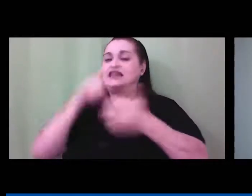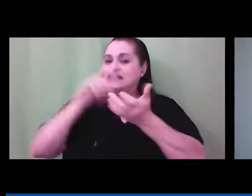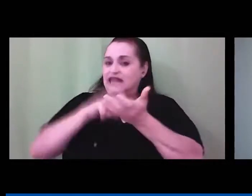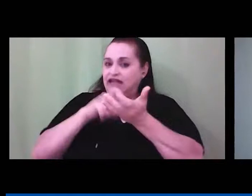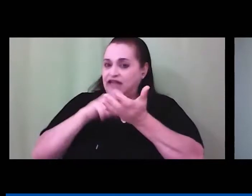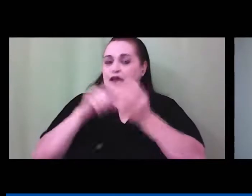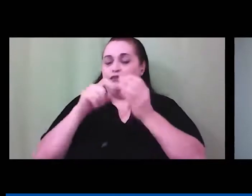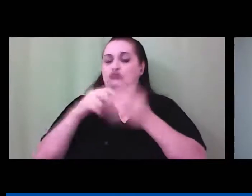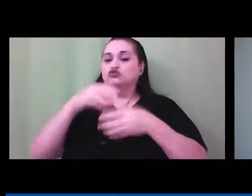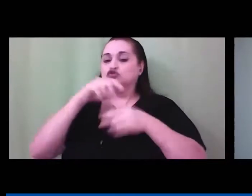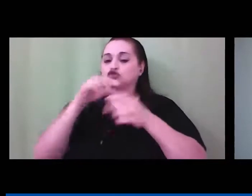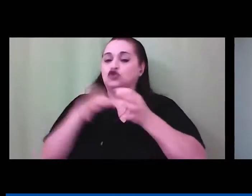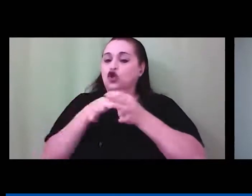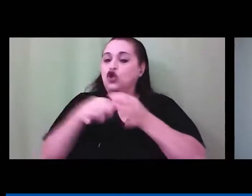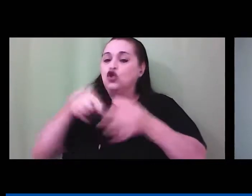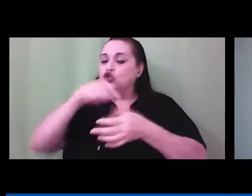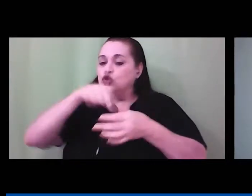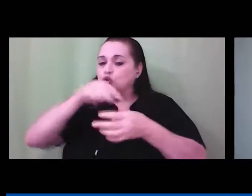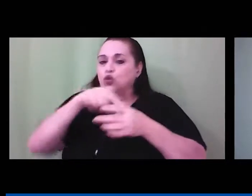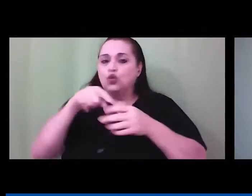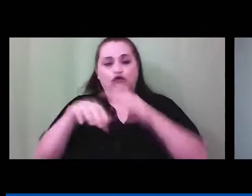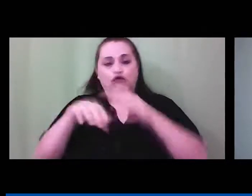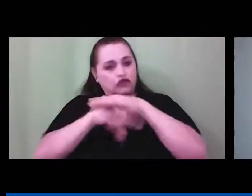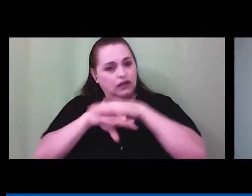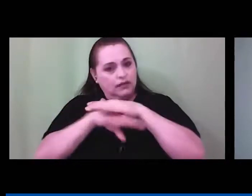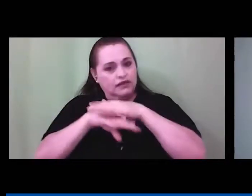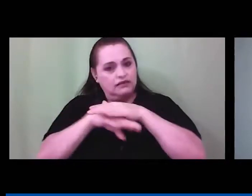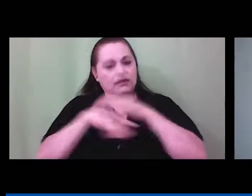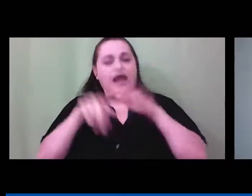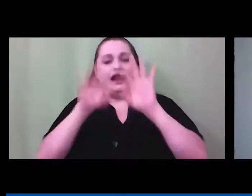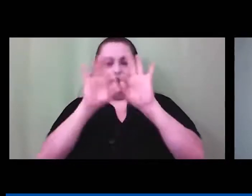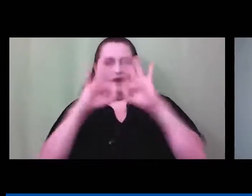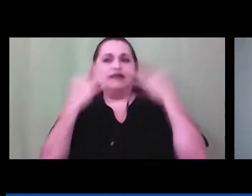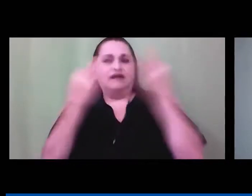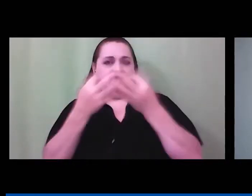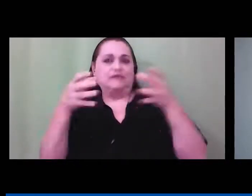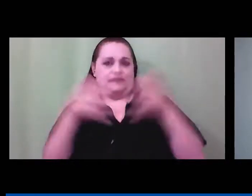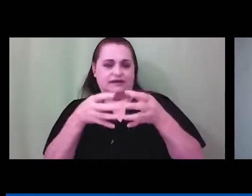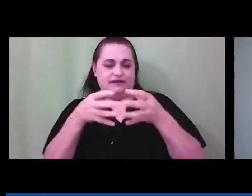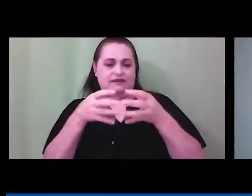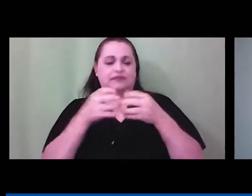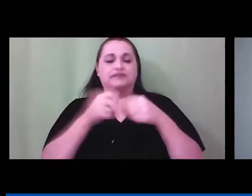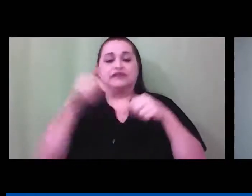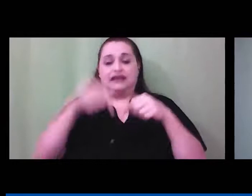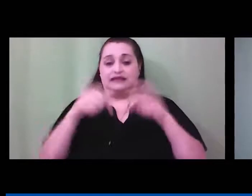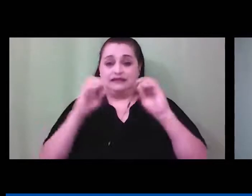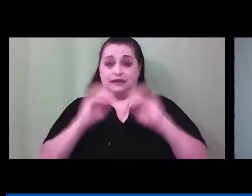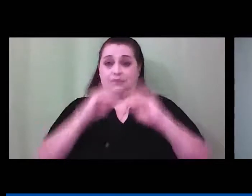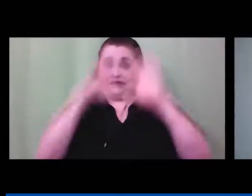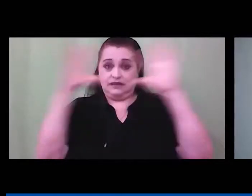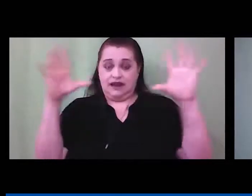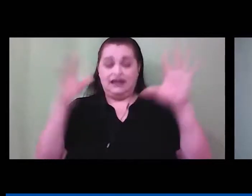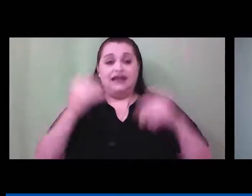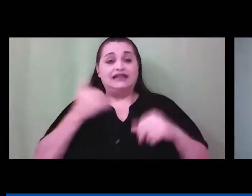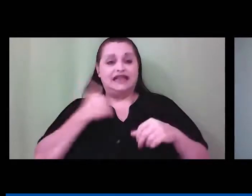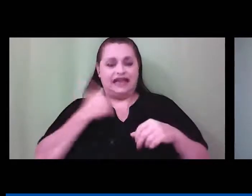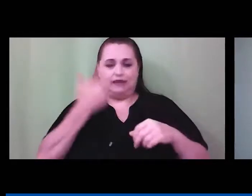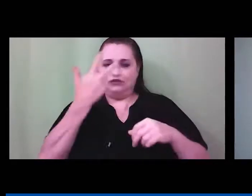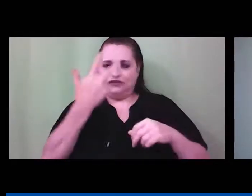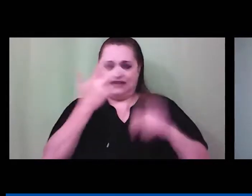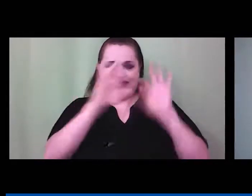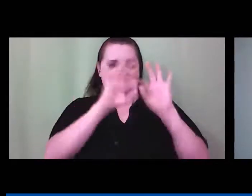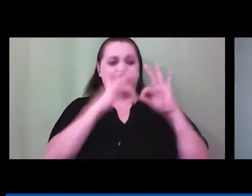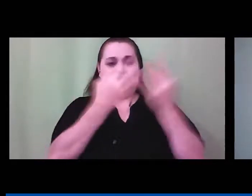su núcleo básico y al más fundamental, que es su familia. Y esta mañana tenemos tres